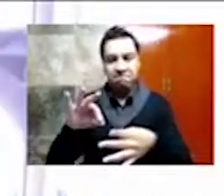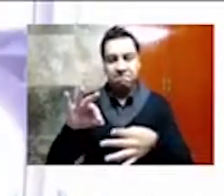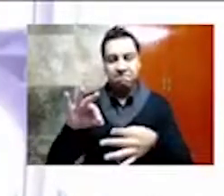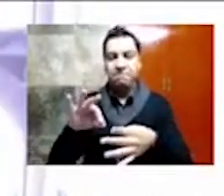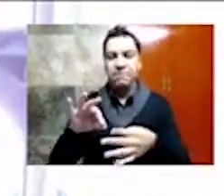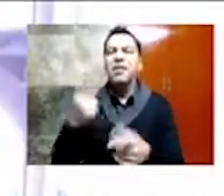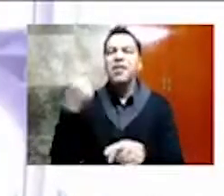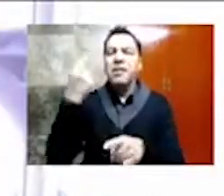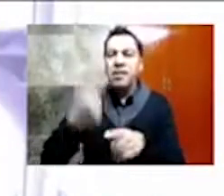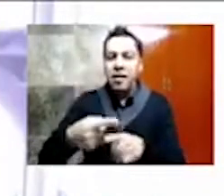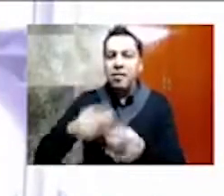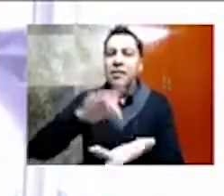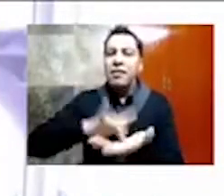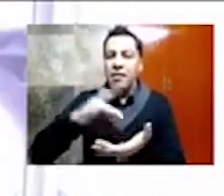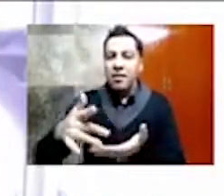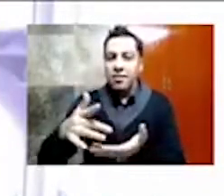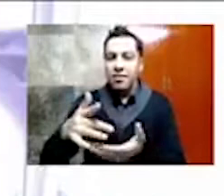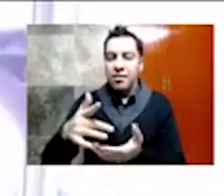peculiar